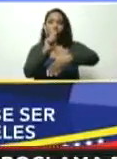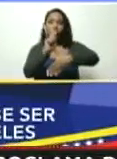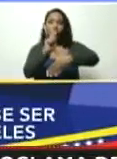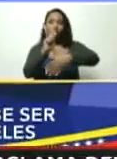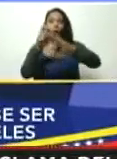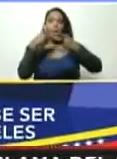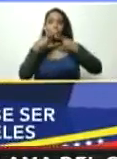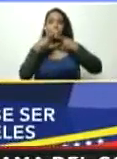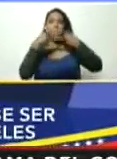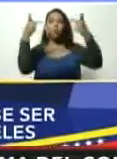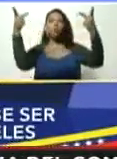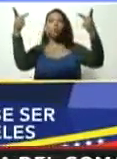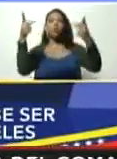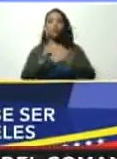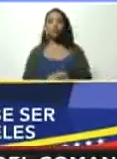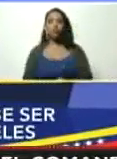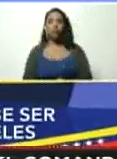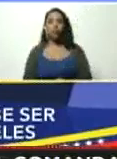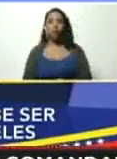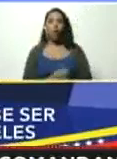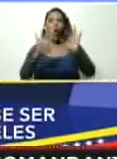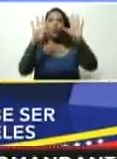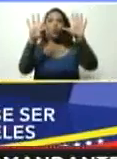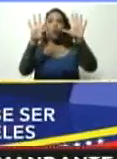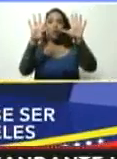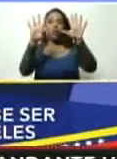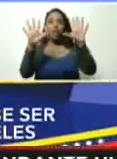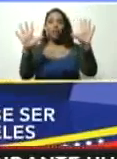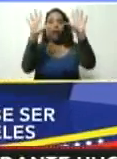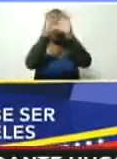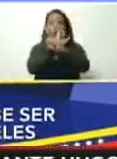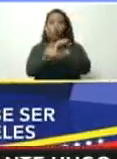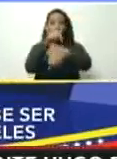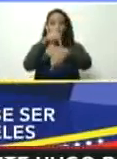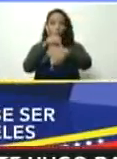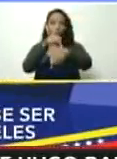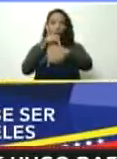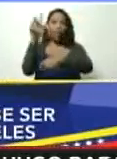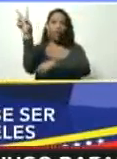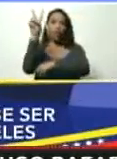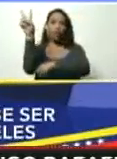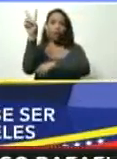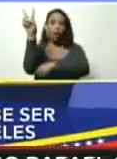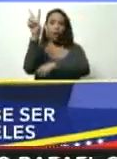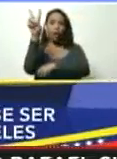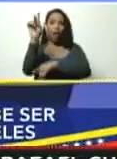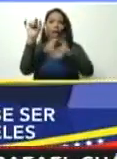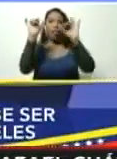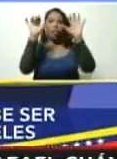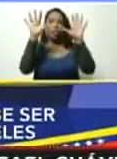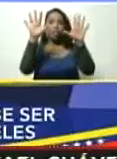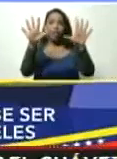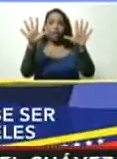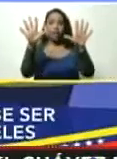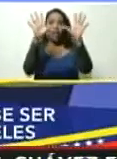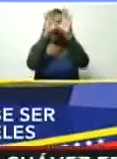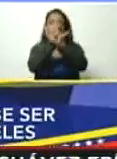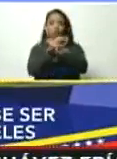publicar 9 de la noche, hora de Venezuela, 10 de la noche, hora